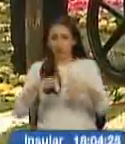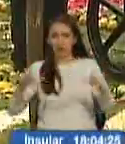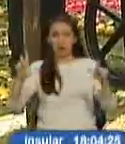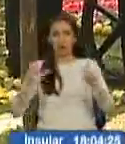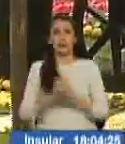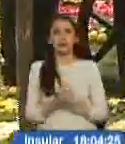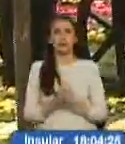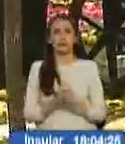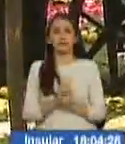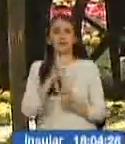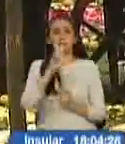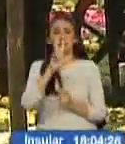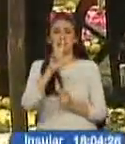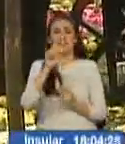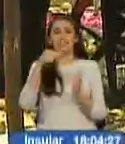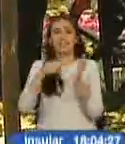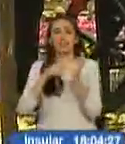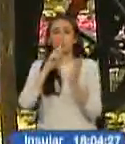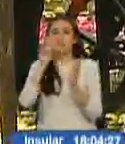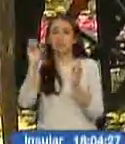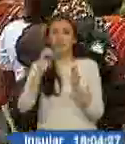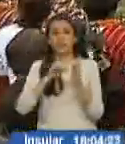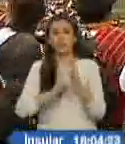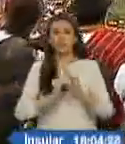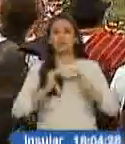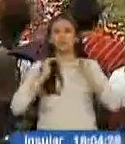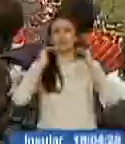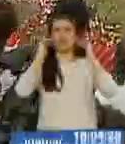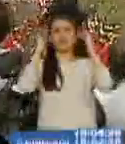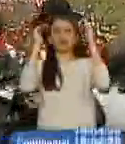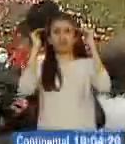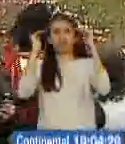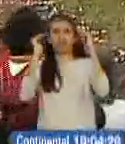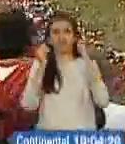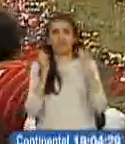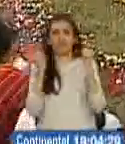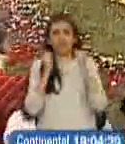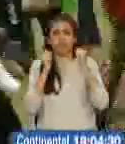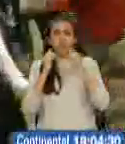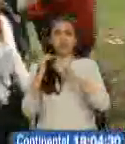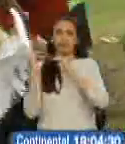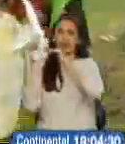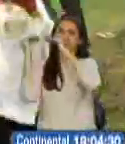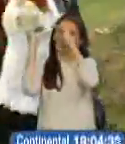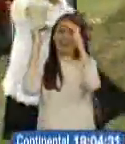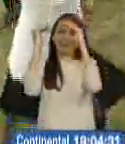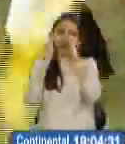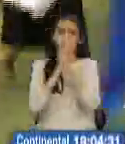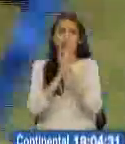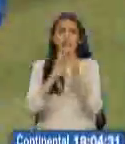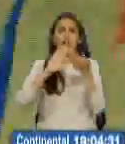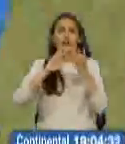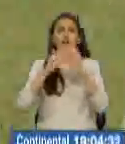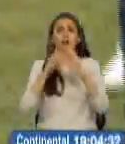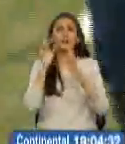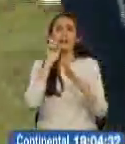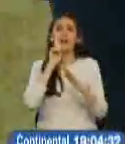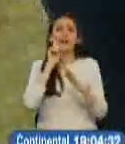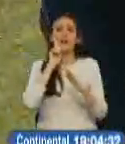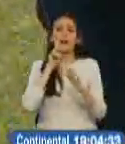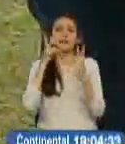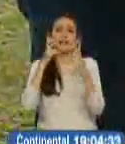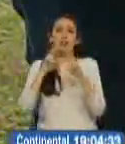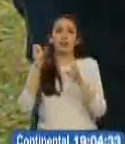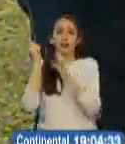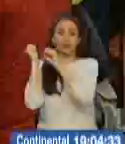A los 3.100 metros sobre el nivel del mar, en el Parque Arqueológico Cochasquí, los pueblos afros se hicieron presentes con la